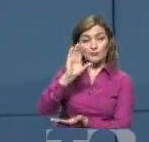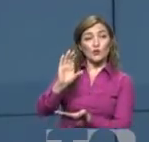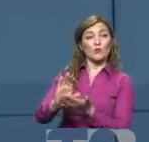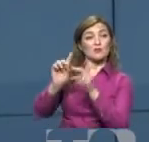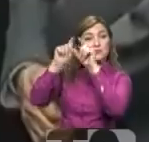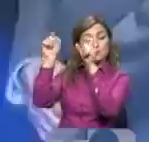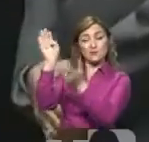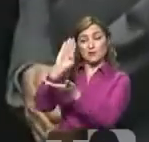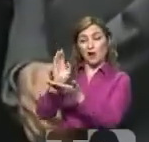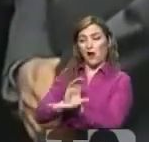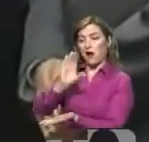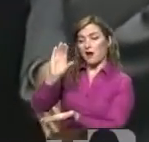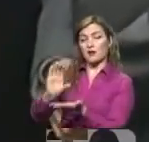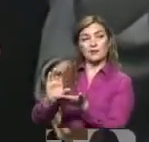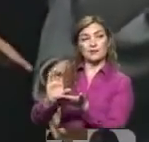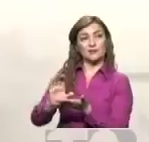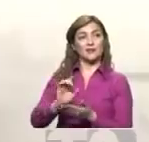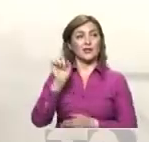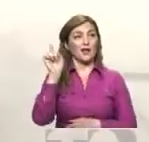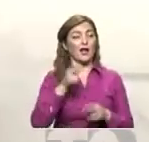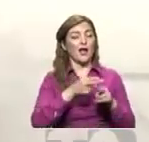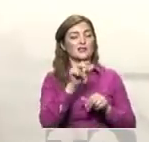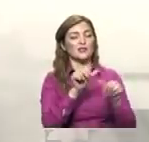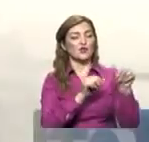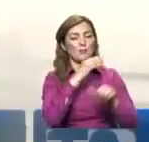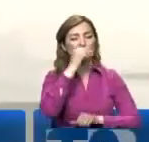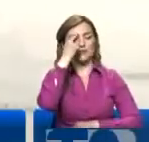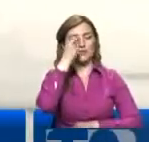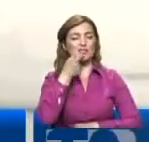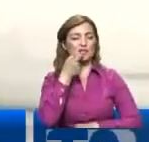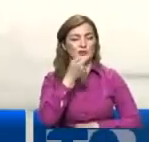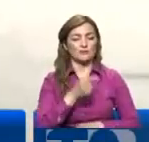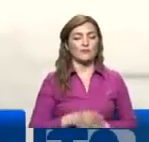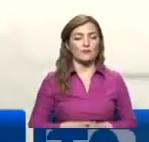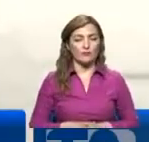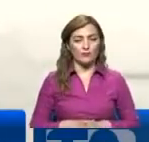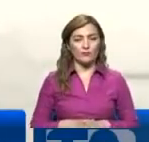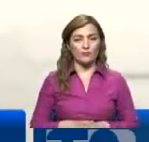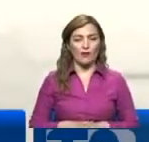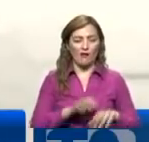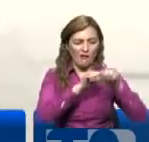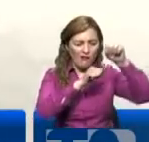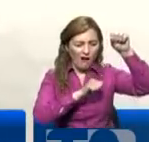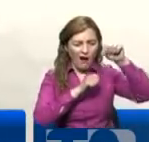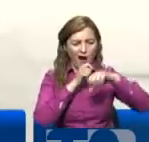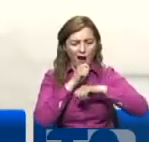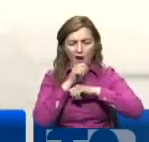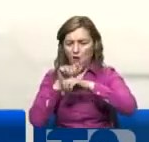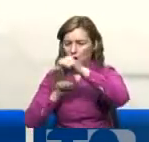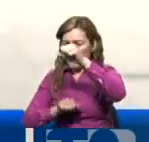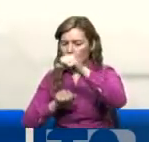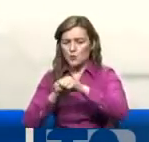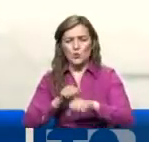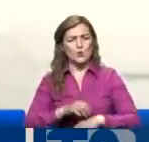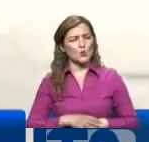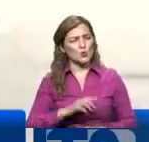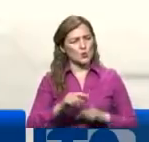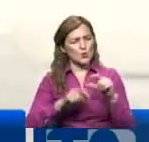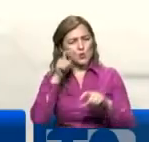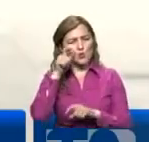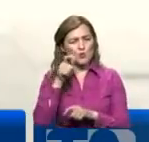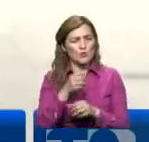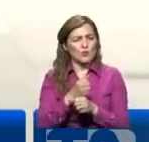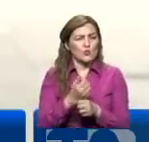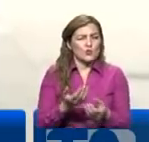de Odebrecht, según Pamela Martínez. Y estas revelaciones marcan la expectativa en torno a los movimientos que va a ir teniendo la